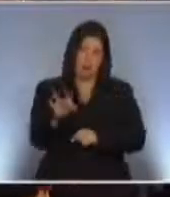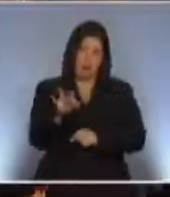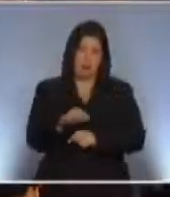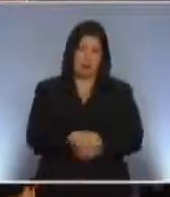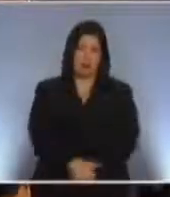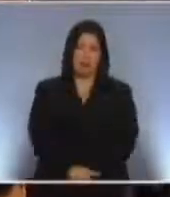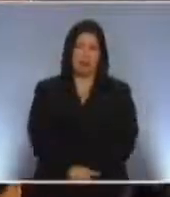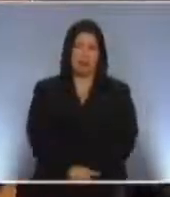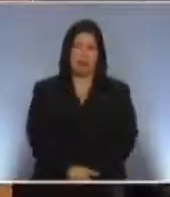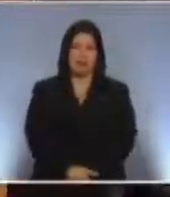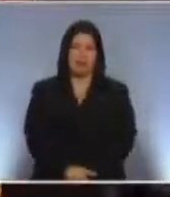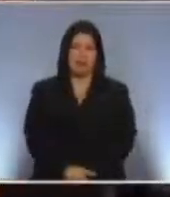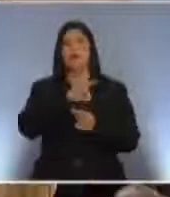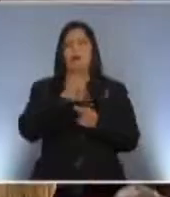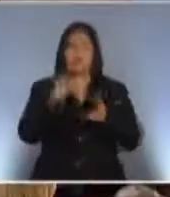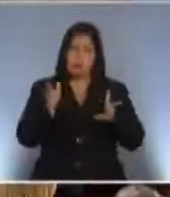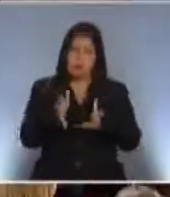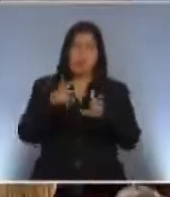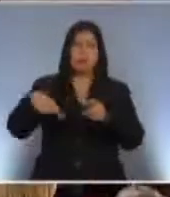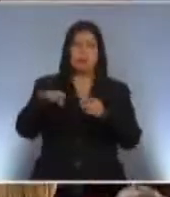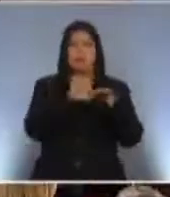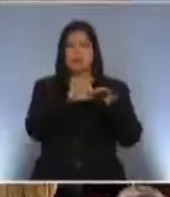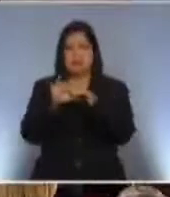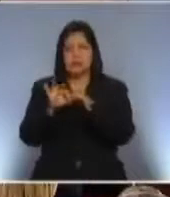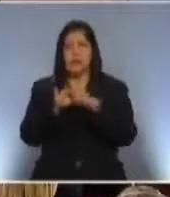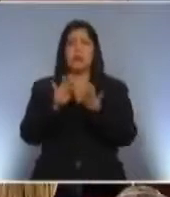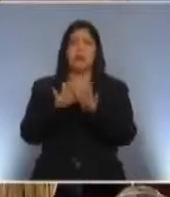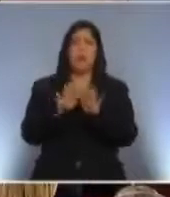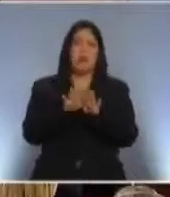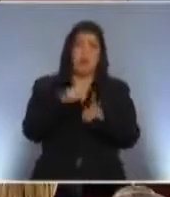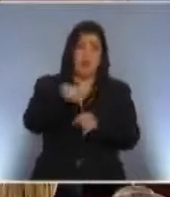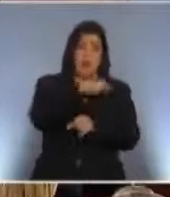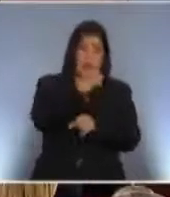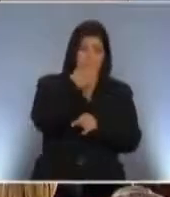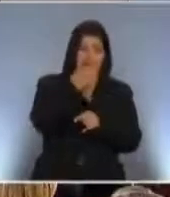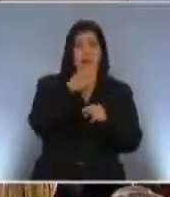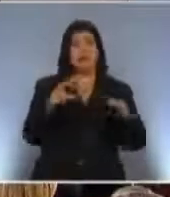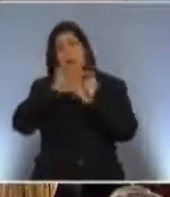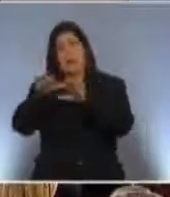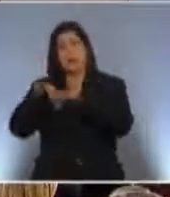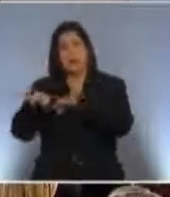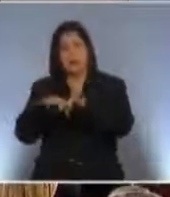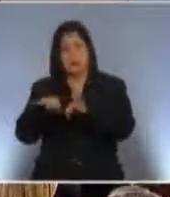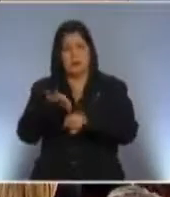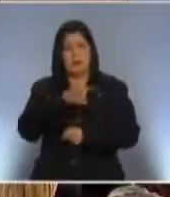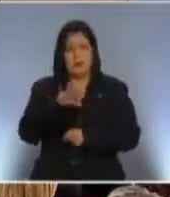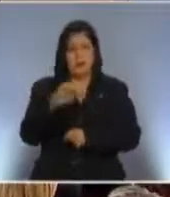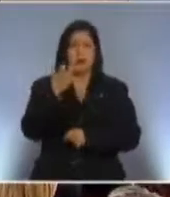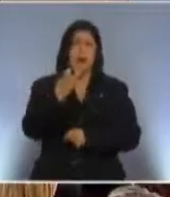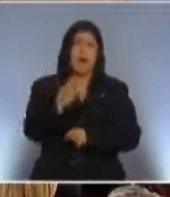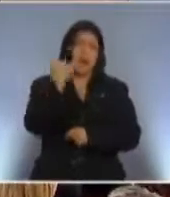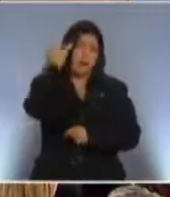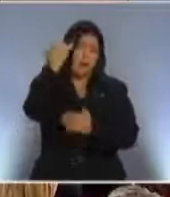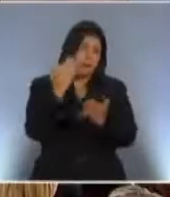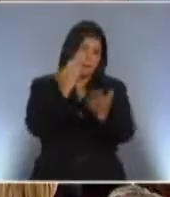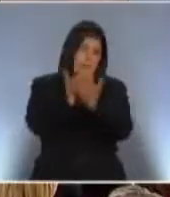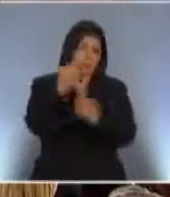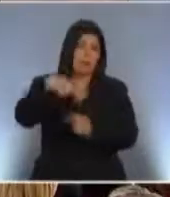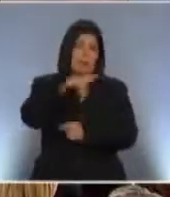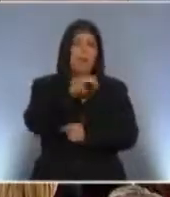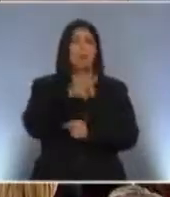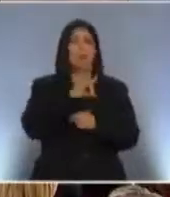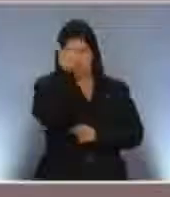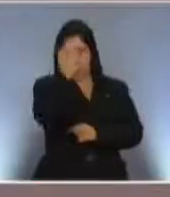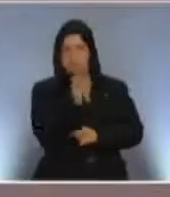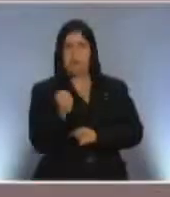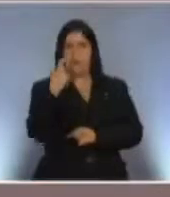Se promueve la vinculación entre los centros educativos y el mercado laboral, con iniciativas como el Modelo Mexicano de Formación